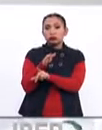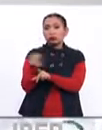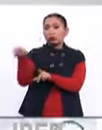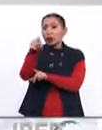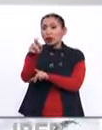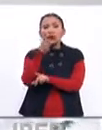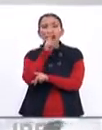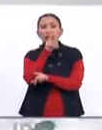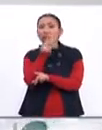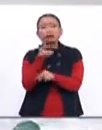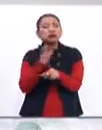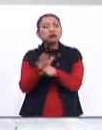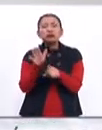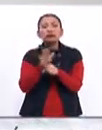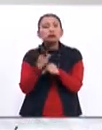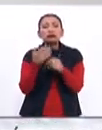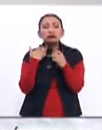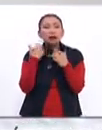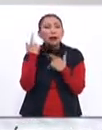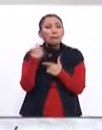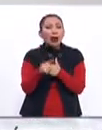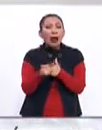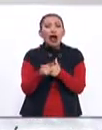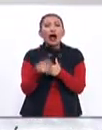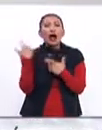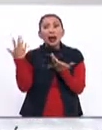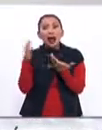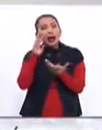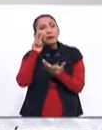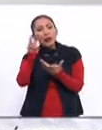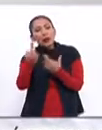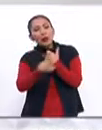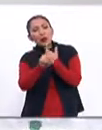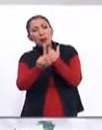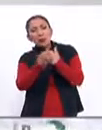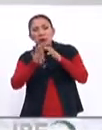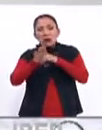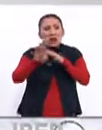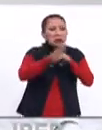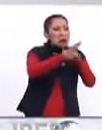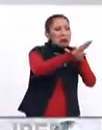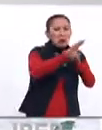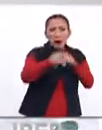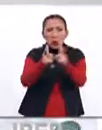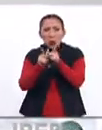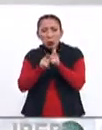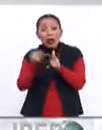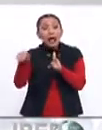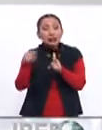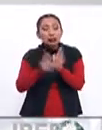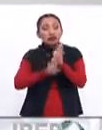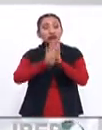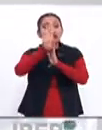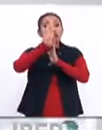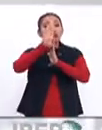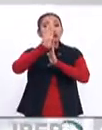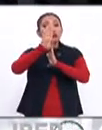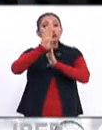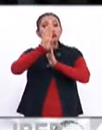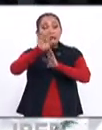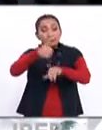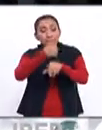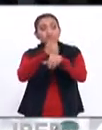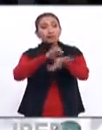que lo mejor para enfrentar el fenómeno migratorio es el desarrollo, es